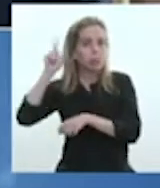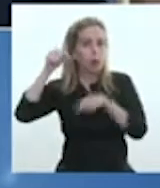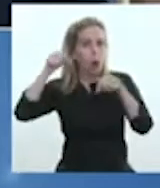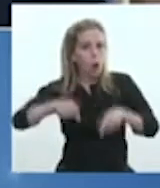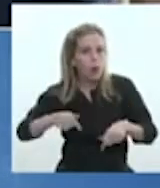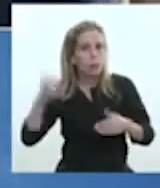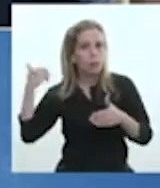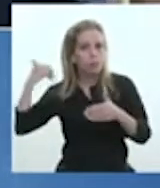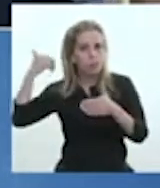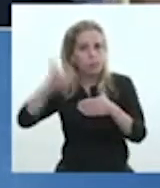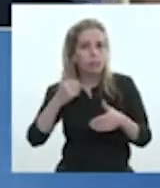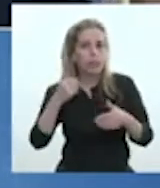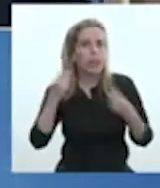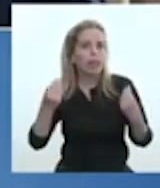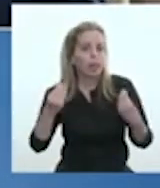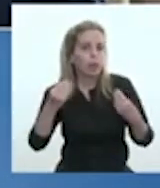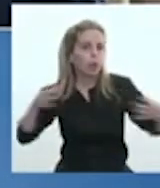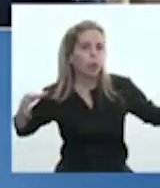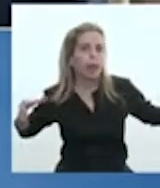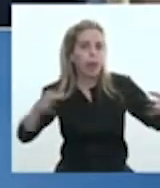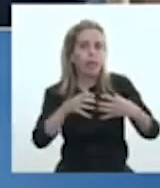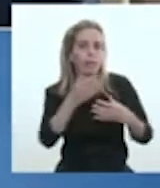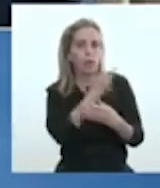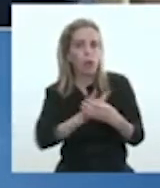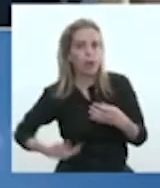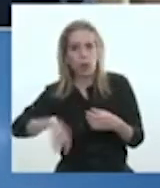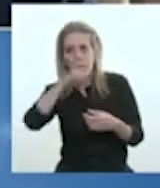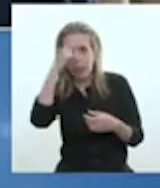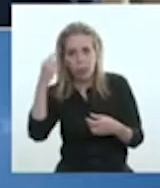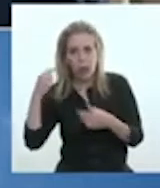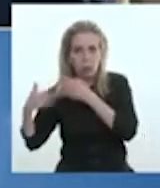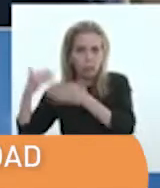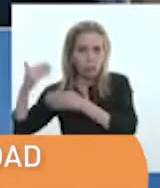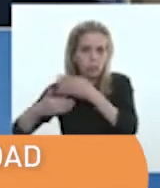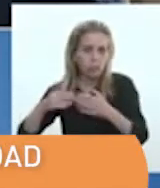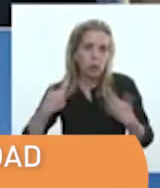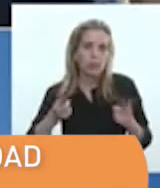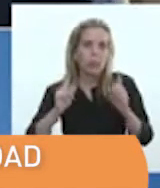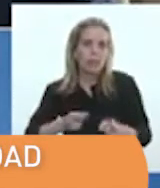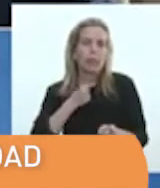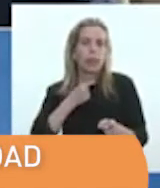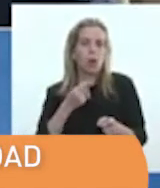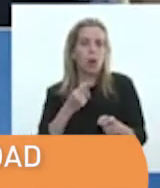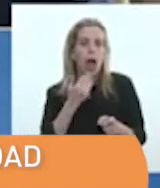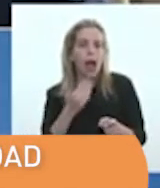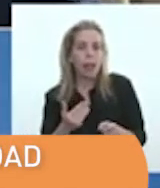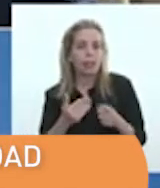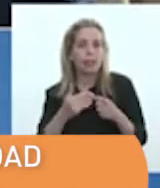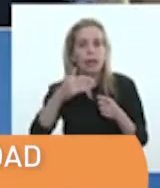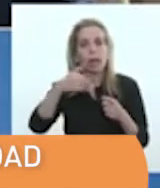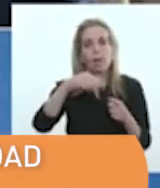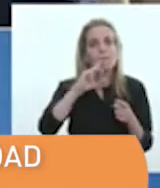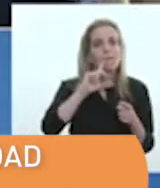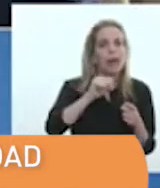trabajo muy importante de todo el equipo del gobierno nacional por eso también quiero quiero agradecer a maría eugenia y